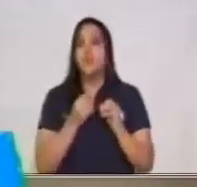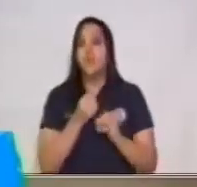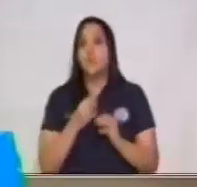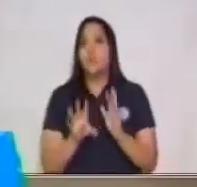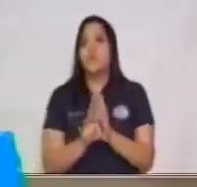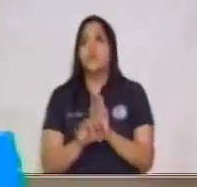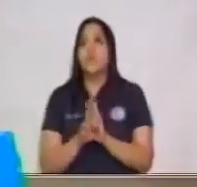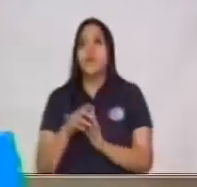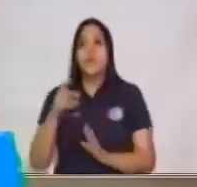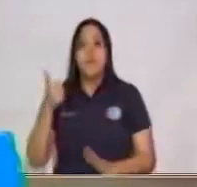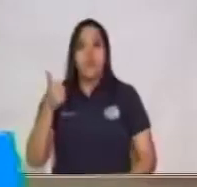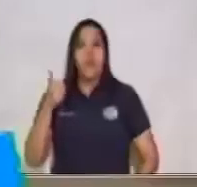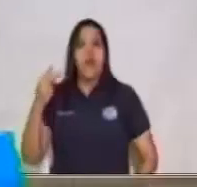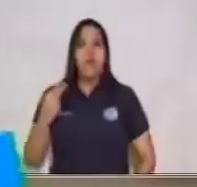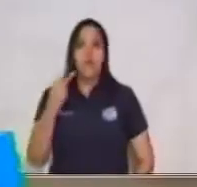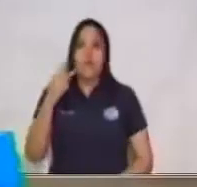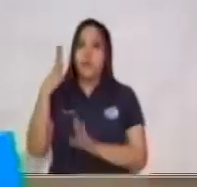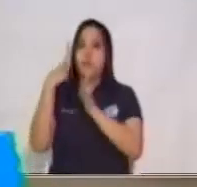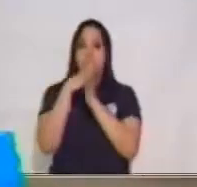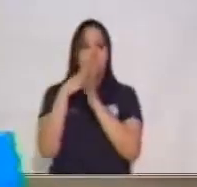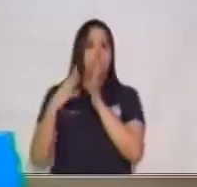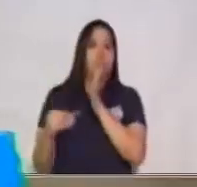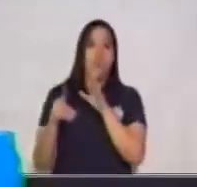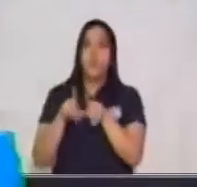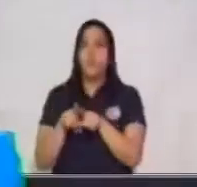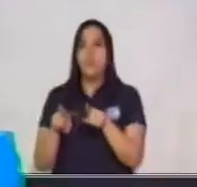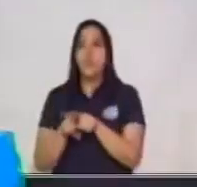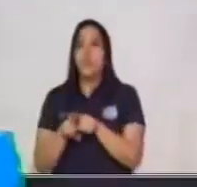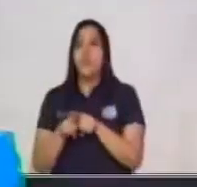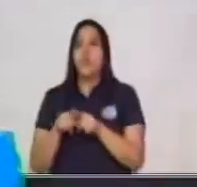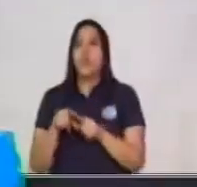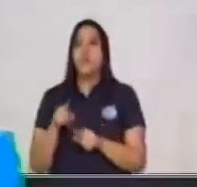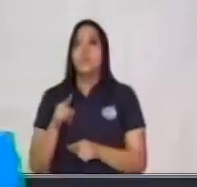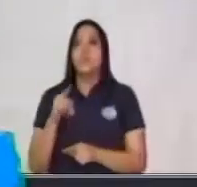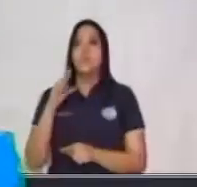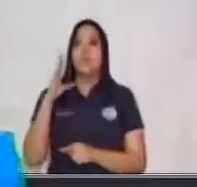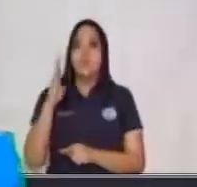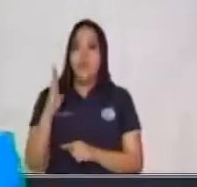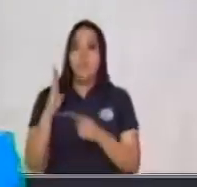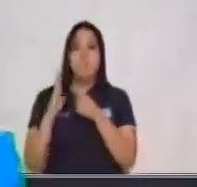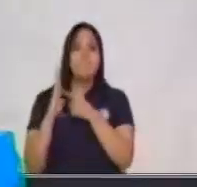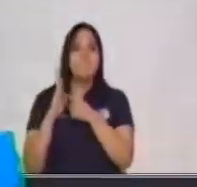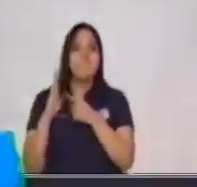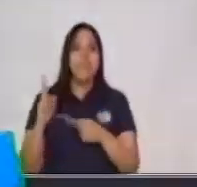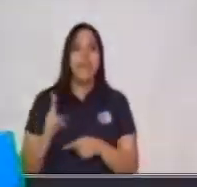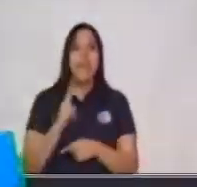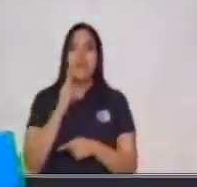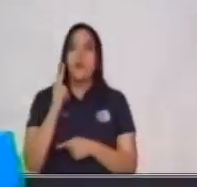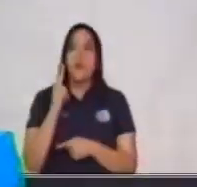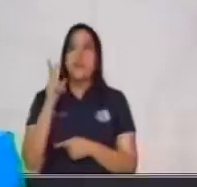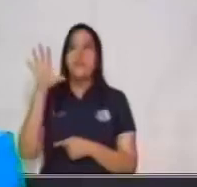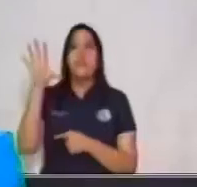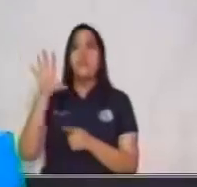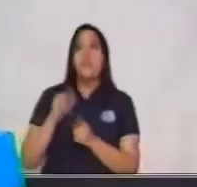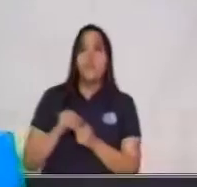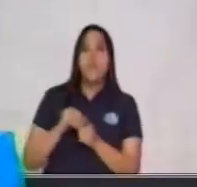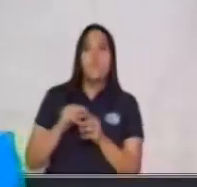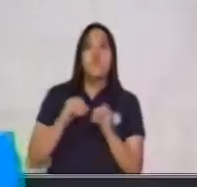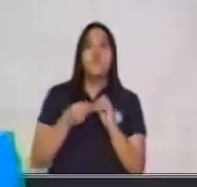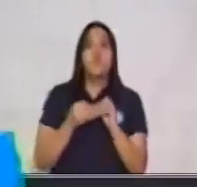cuadrado lo copiamos. Nos queda B al cuadrado. En este caso es